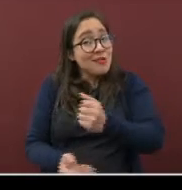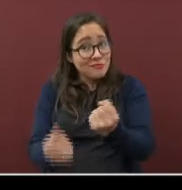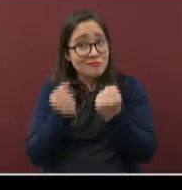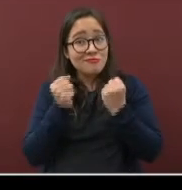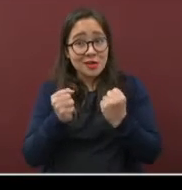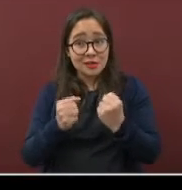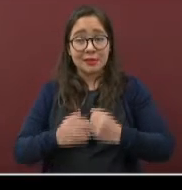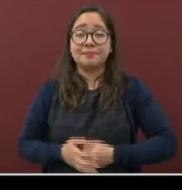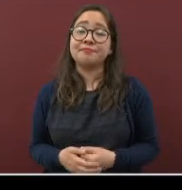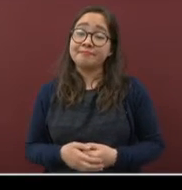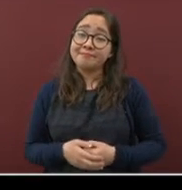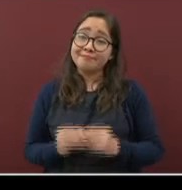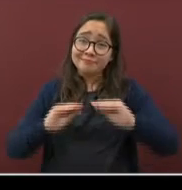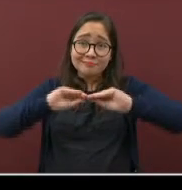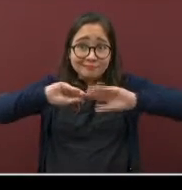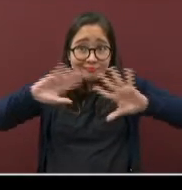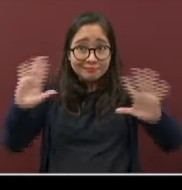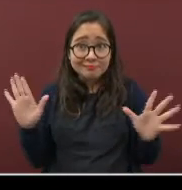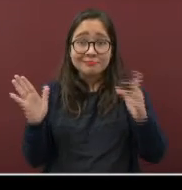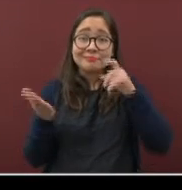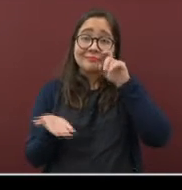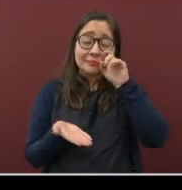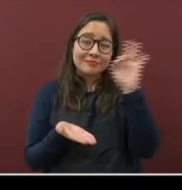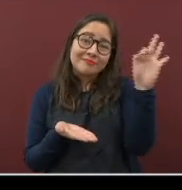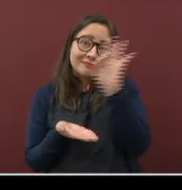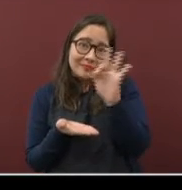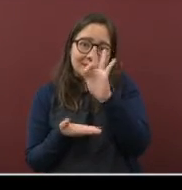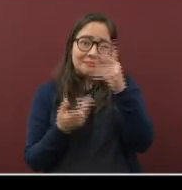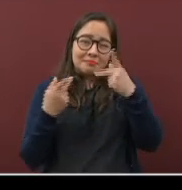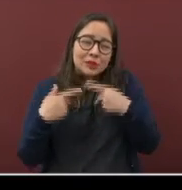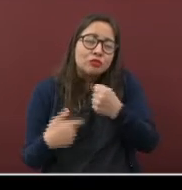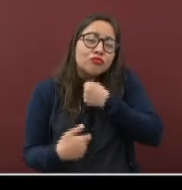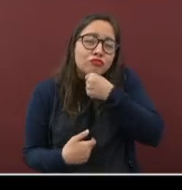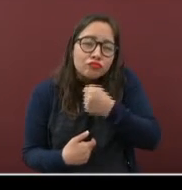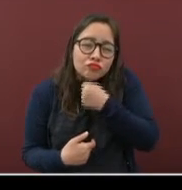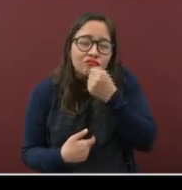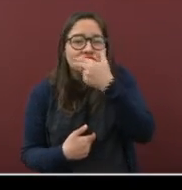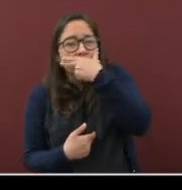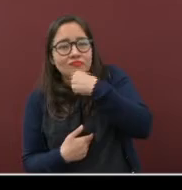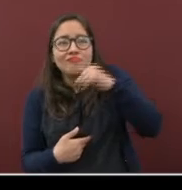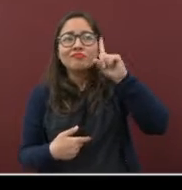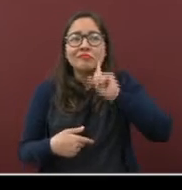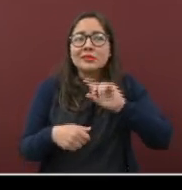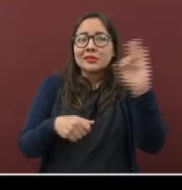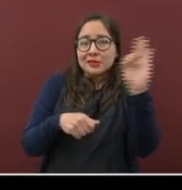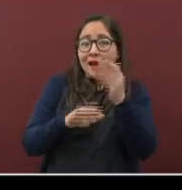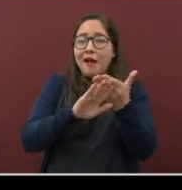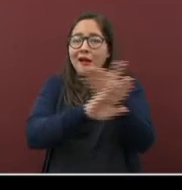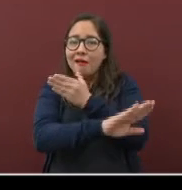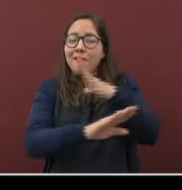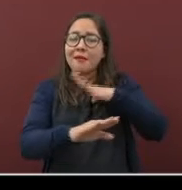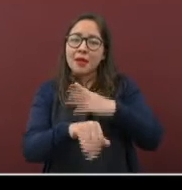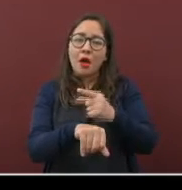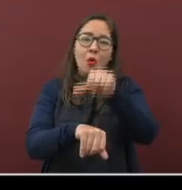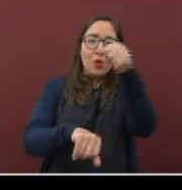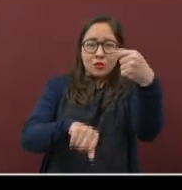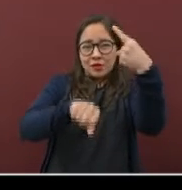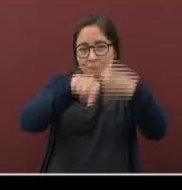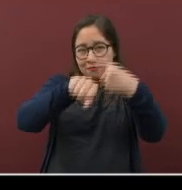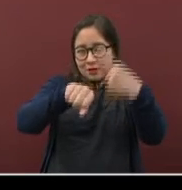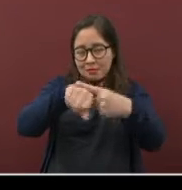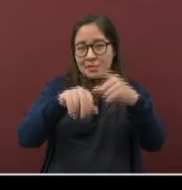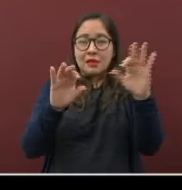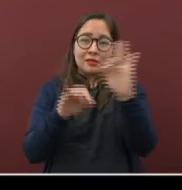es claro que si se es un adulto mayor se vive con alguna enfermedad crónica presentan